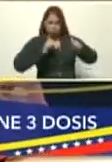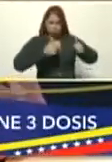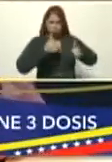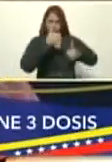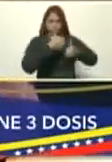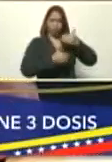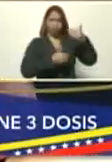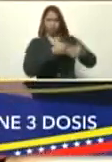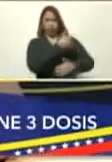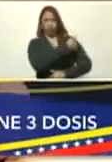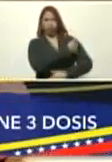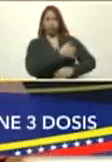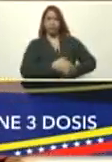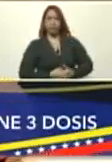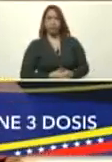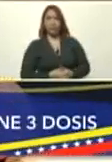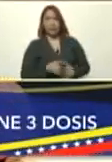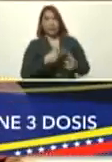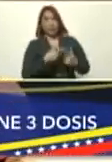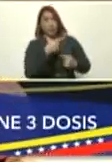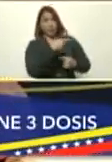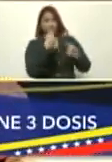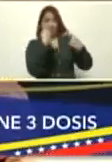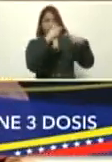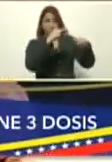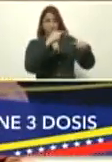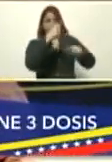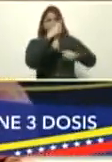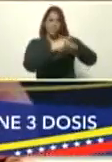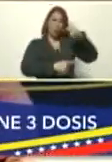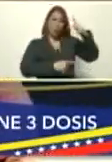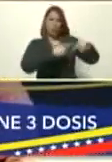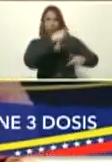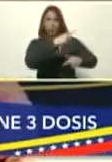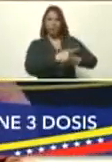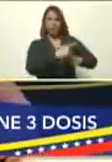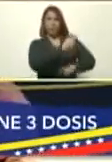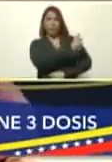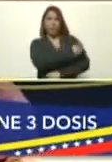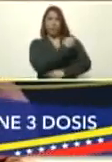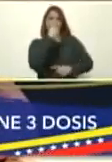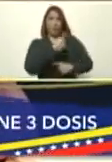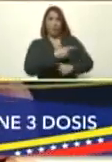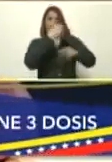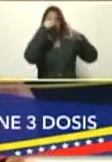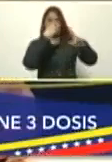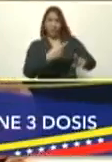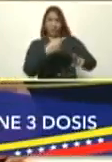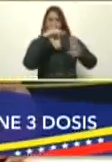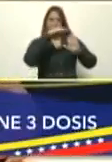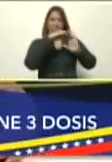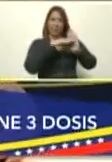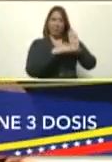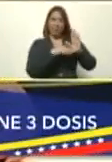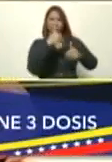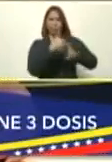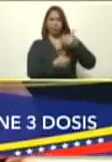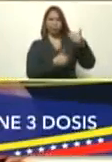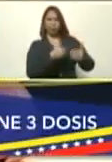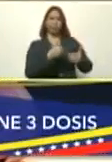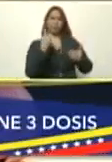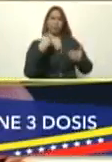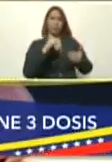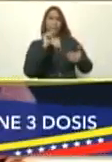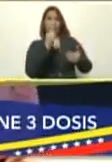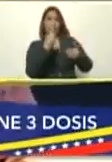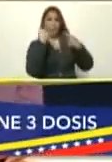proceso de vacunación. Así que esta es una etapa, el proceso de vacunación, que va a cumplir varias etapas. Ahorita tenemos esta primera fase que